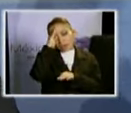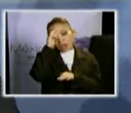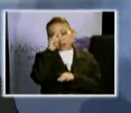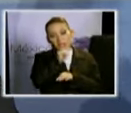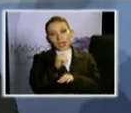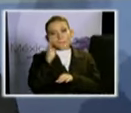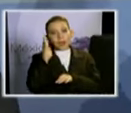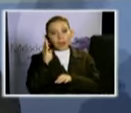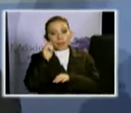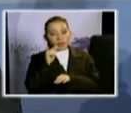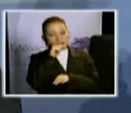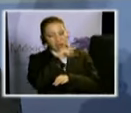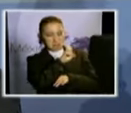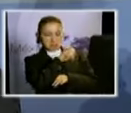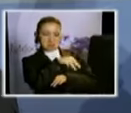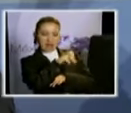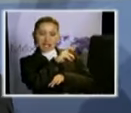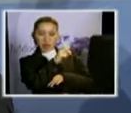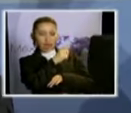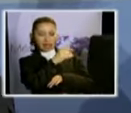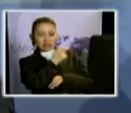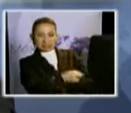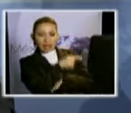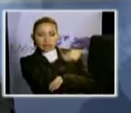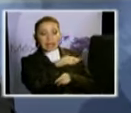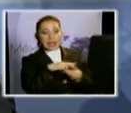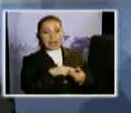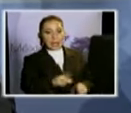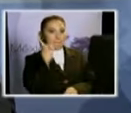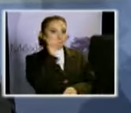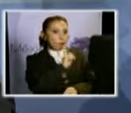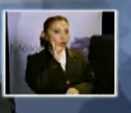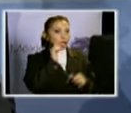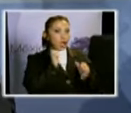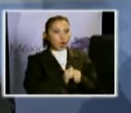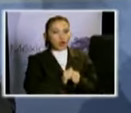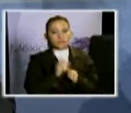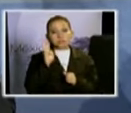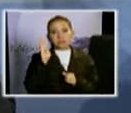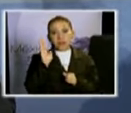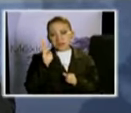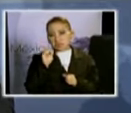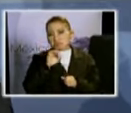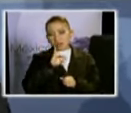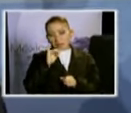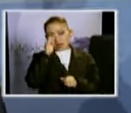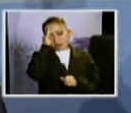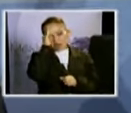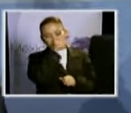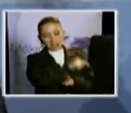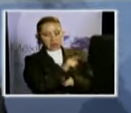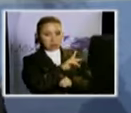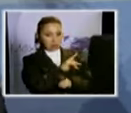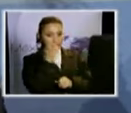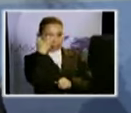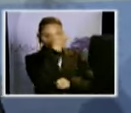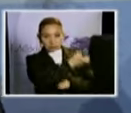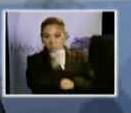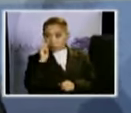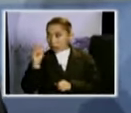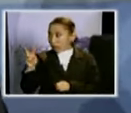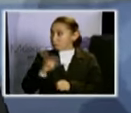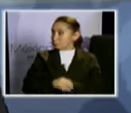una marihuanera, alguien que está relacionado del sexo femenino con marihuana, nunca pensaría en algo parecido a esto.